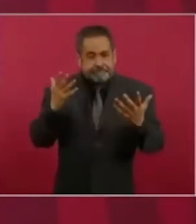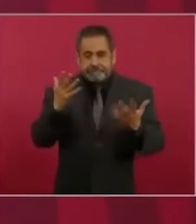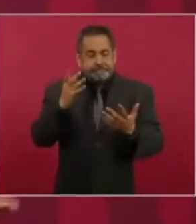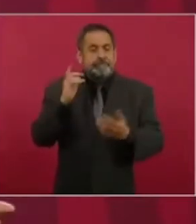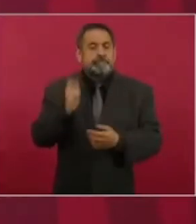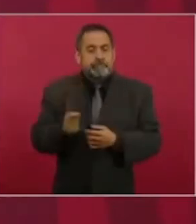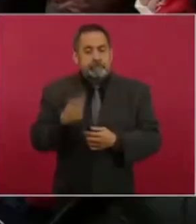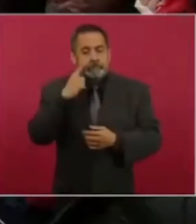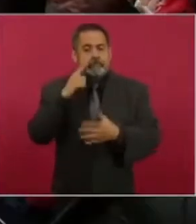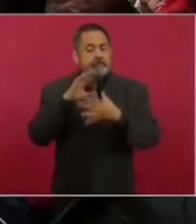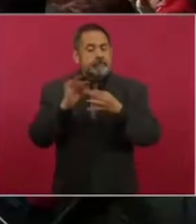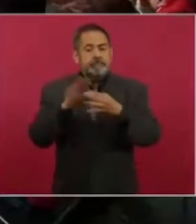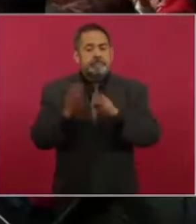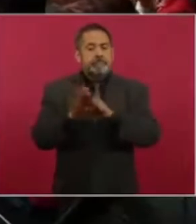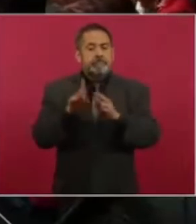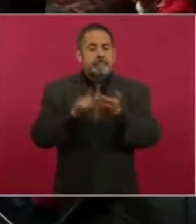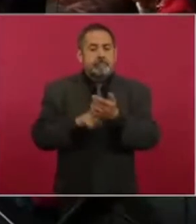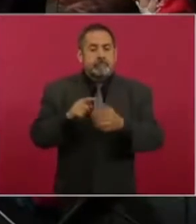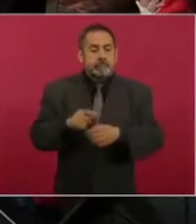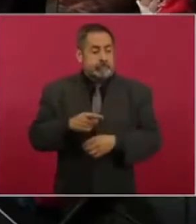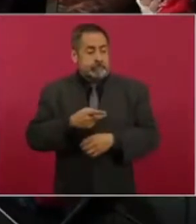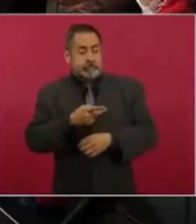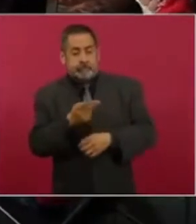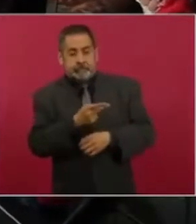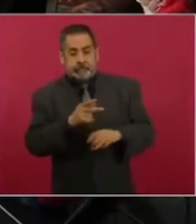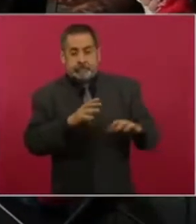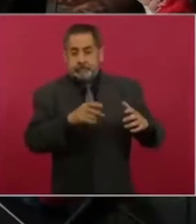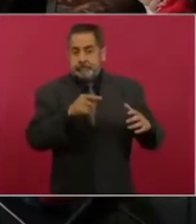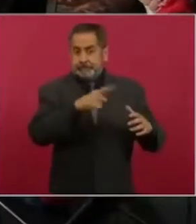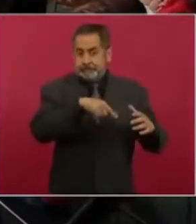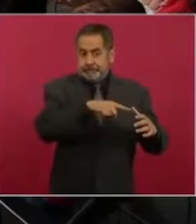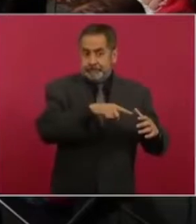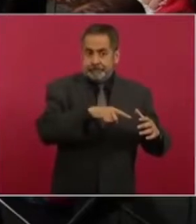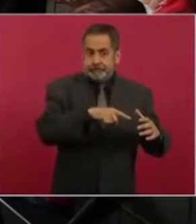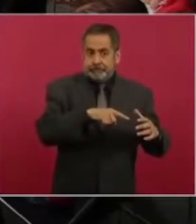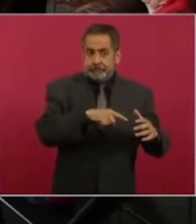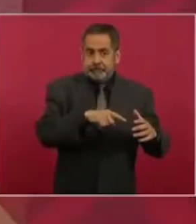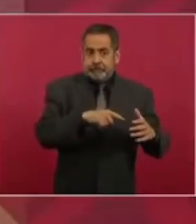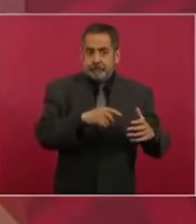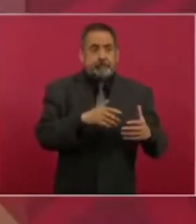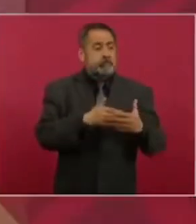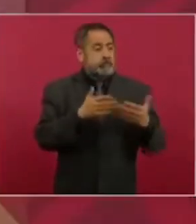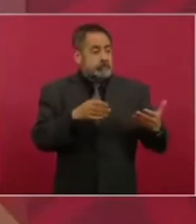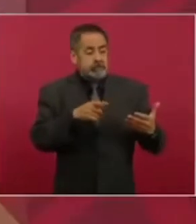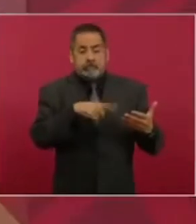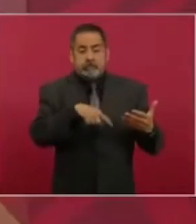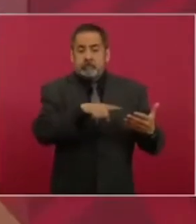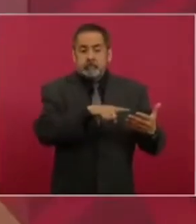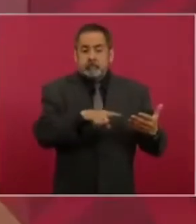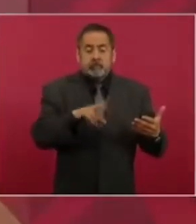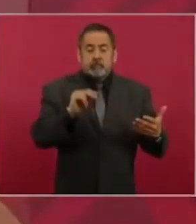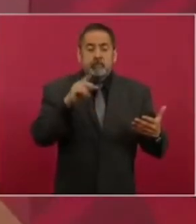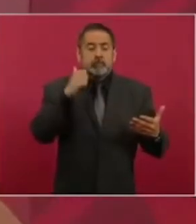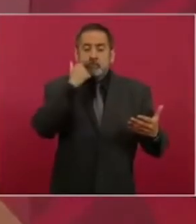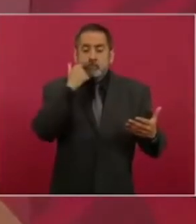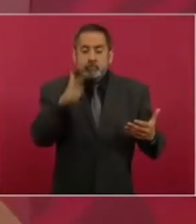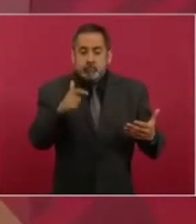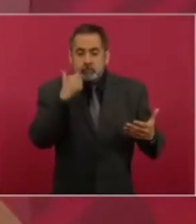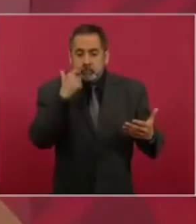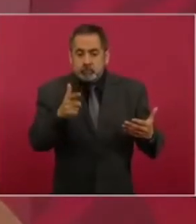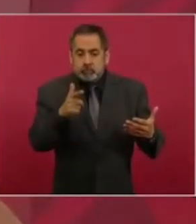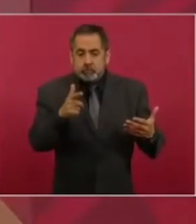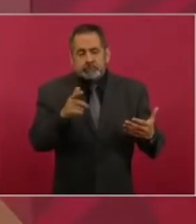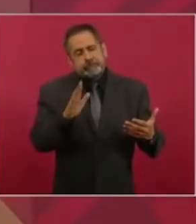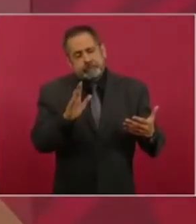es que estos señores ahora se oponen, no todos, desde luego,